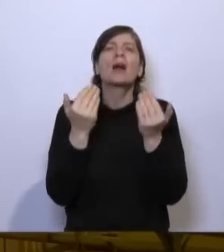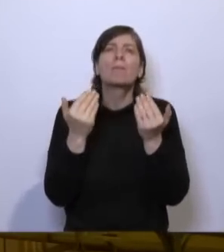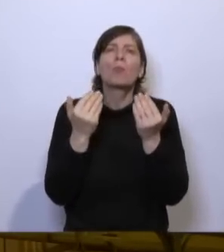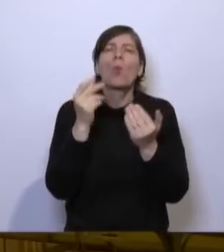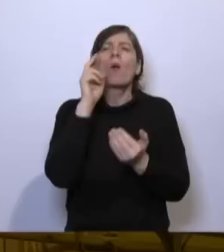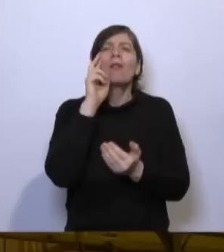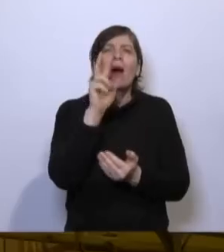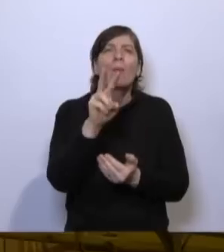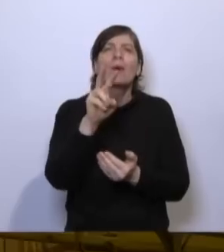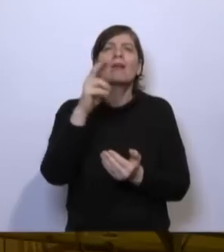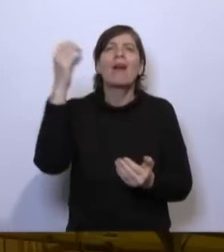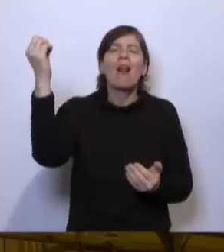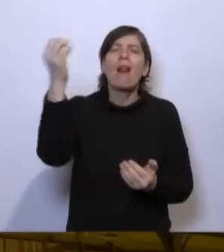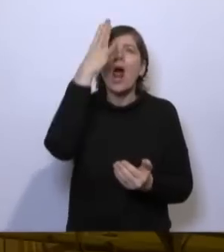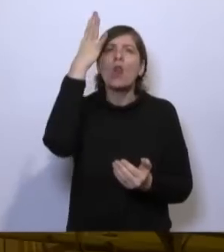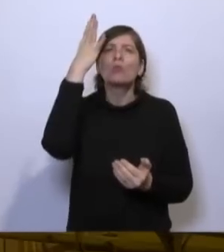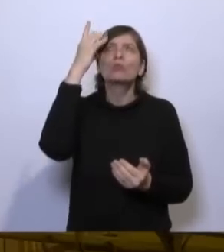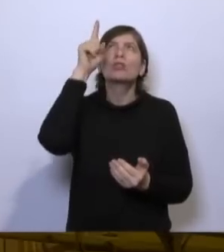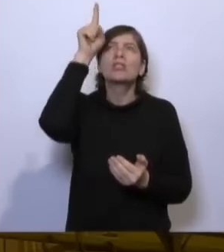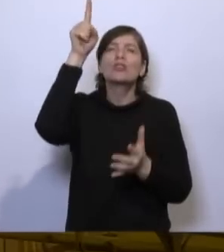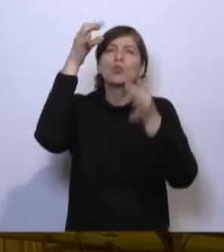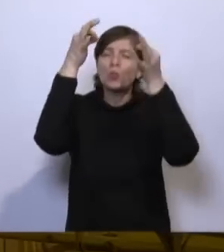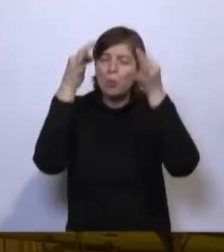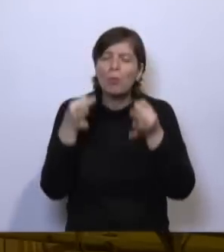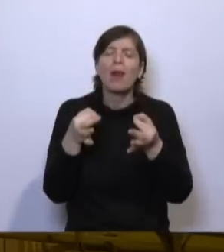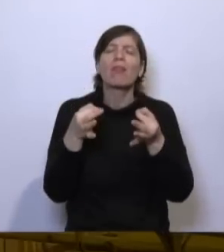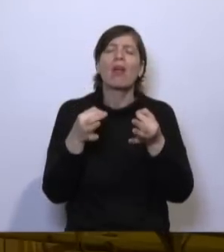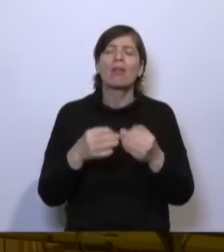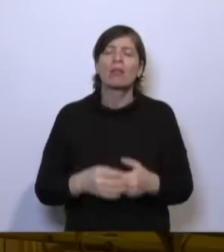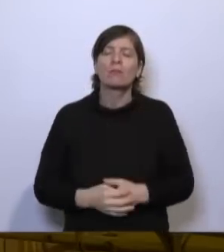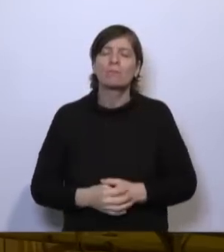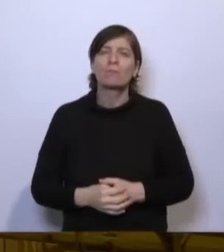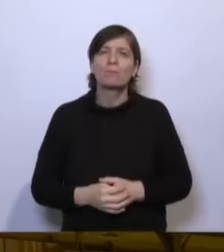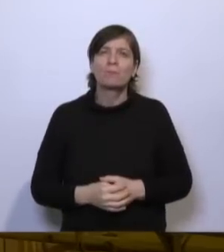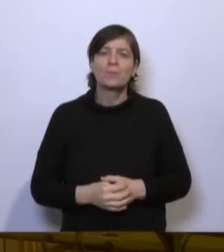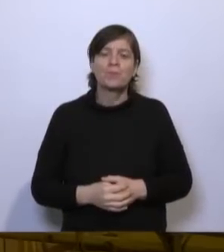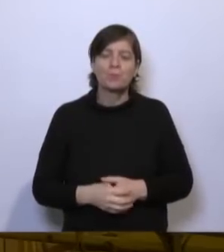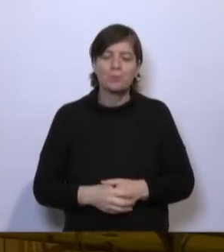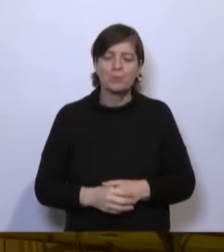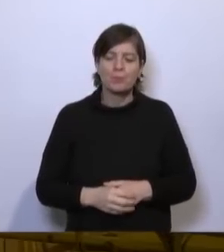Señor, para que vengan a luz de tu